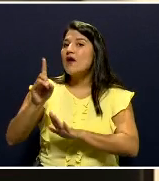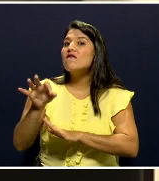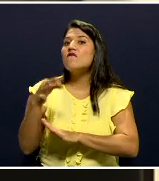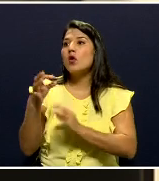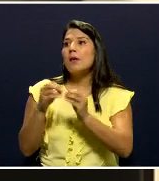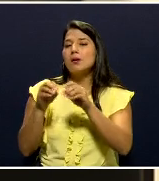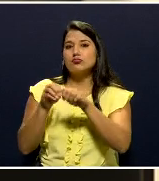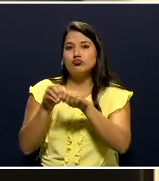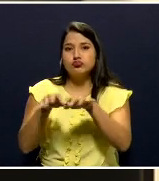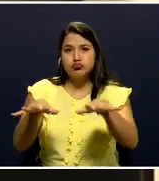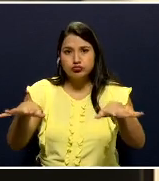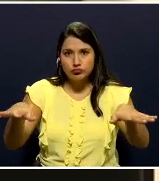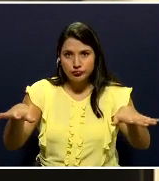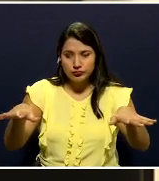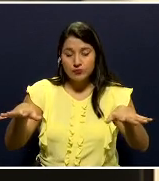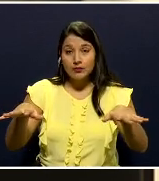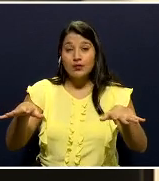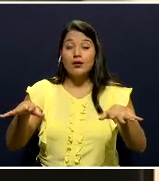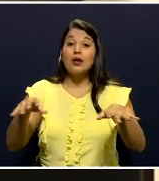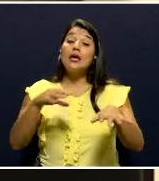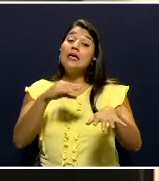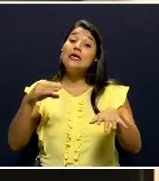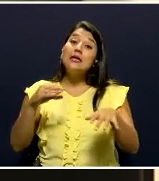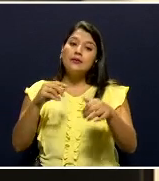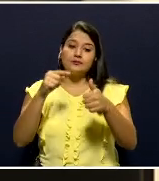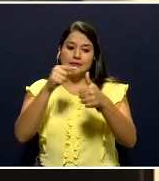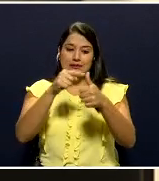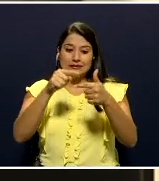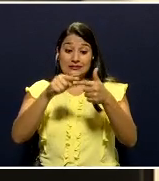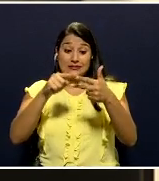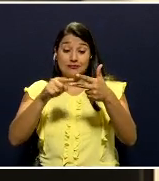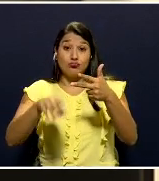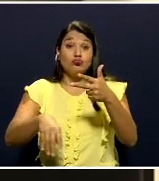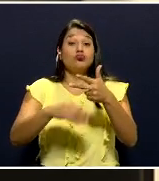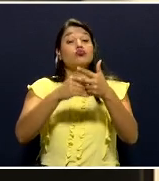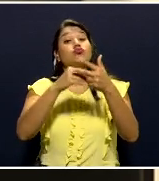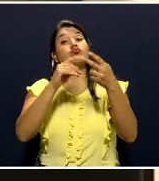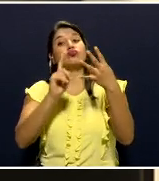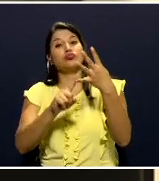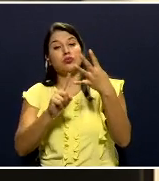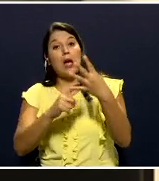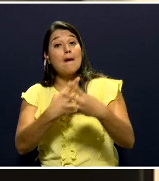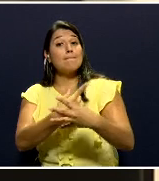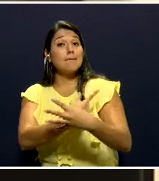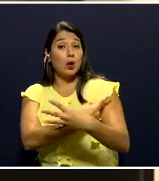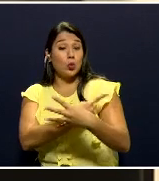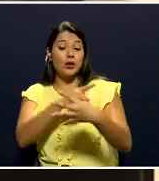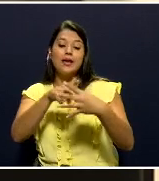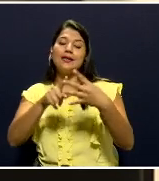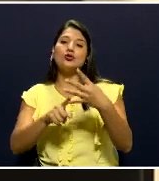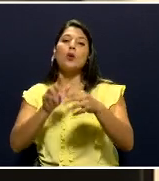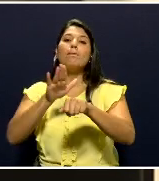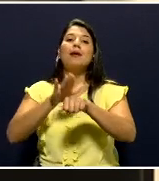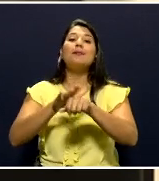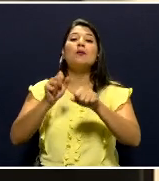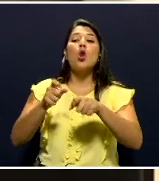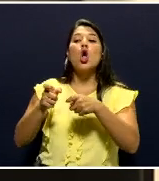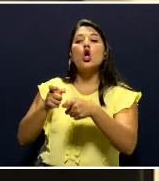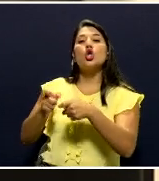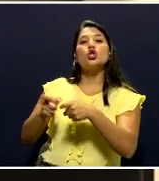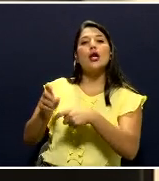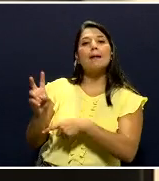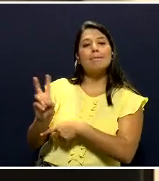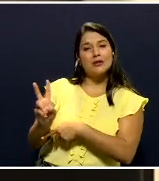masiva. Y eso junto con las medidas que les estaba mencionando anteriormente, justamente es lo que contribuye a el control de las